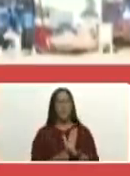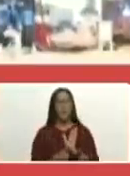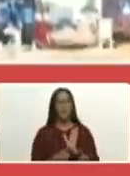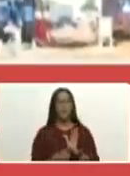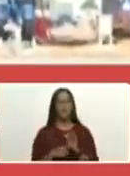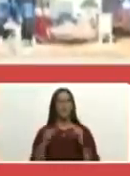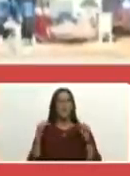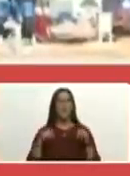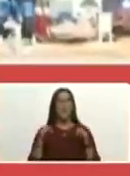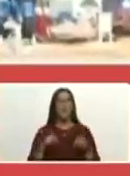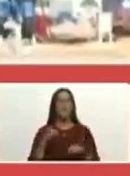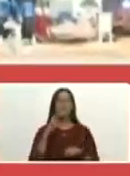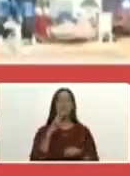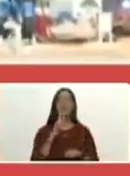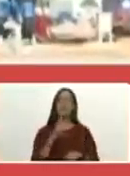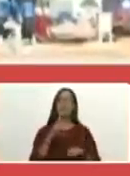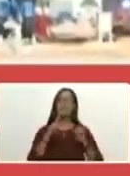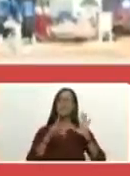hay de los